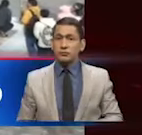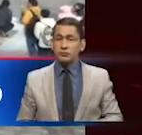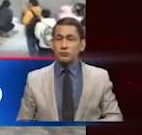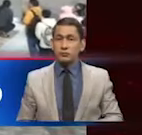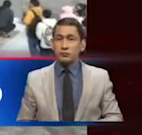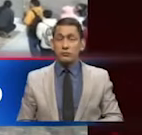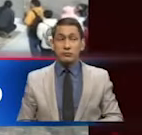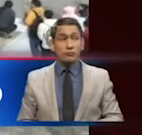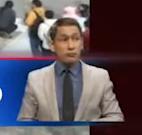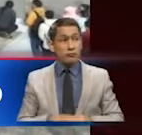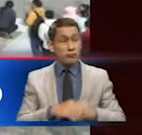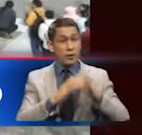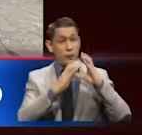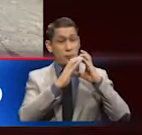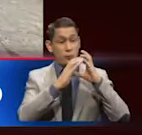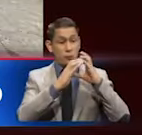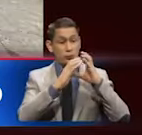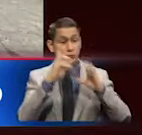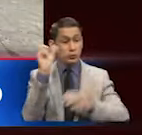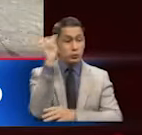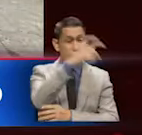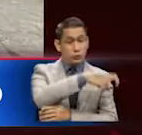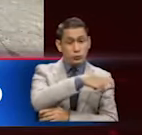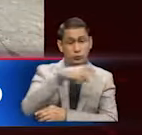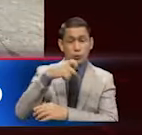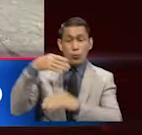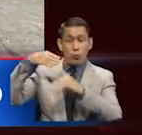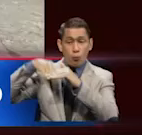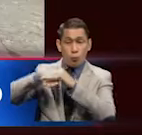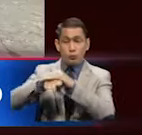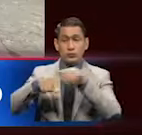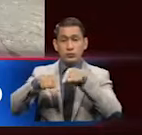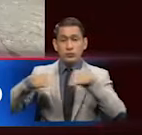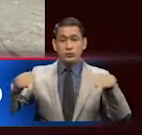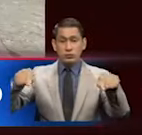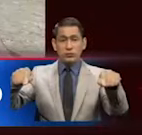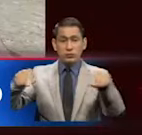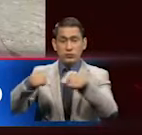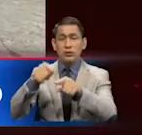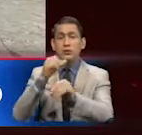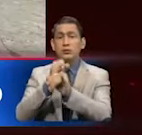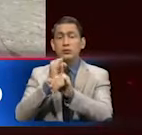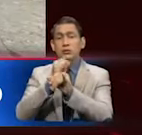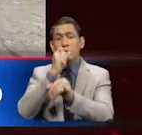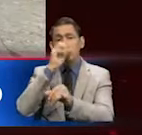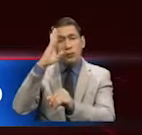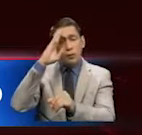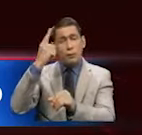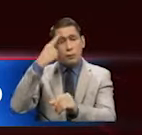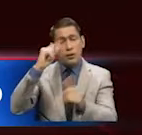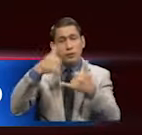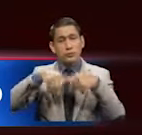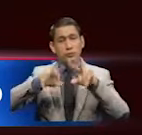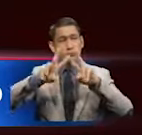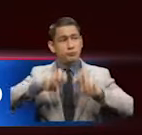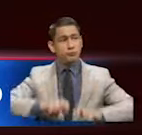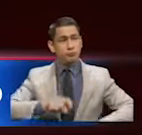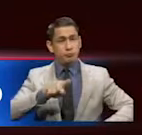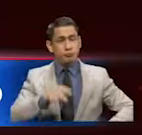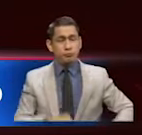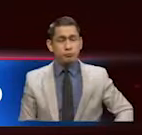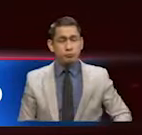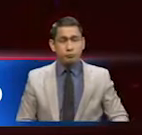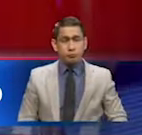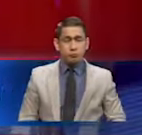El automotor pesado fue llevado hasta los patios de retención vehicular para los trámites de rigor.